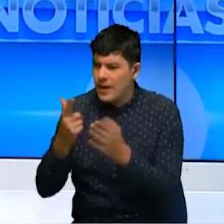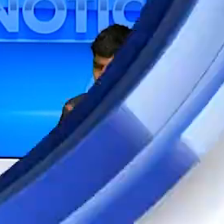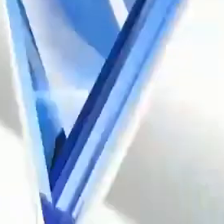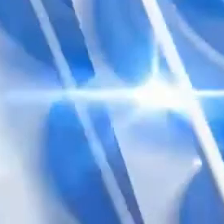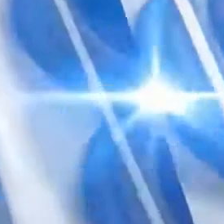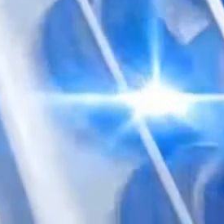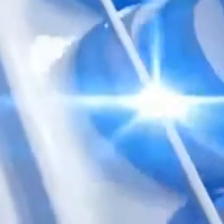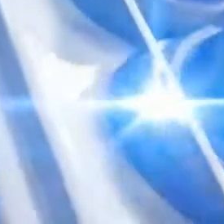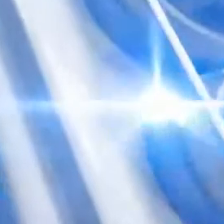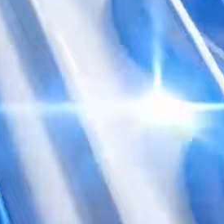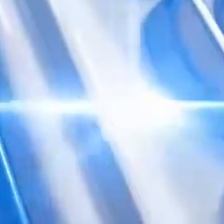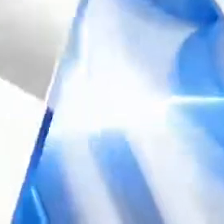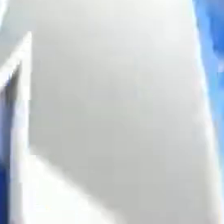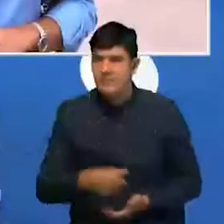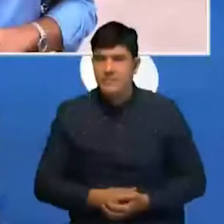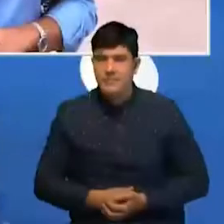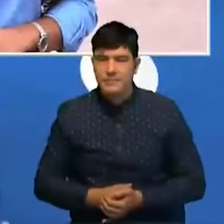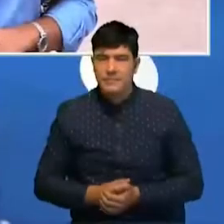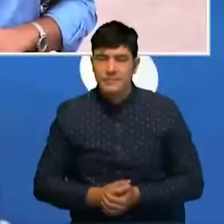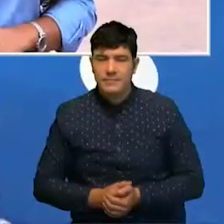Adelante.